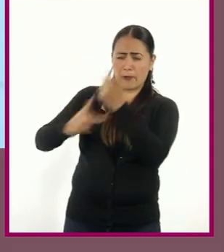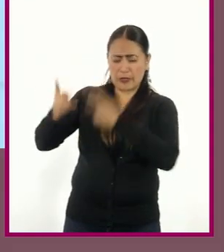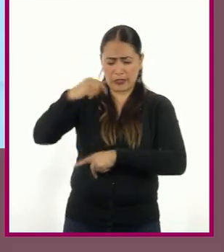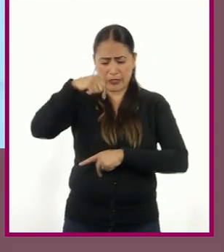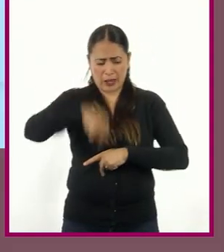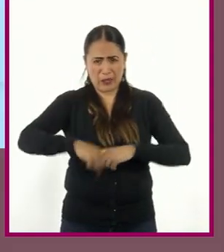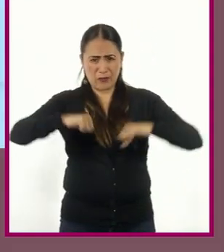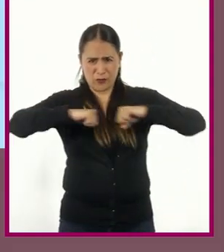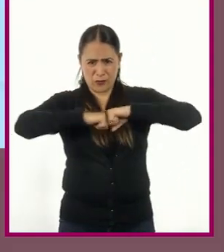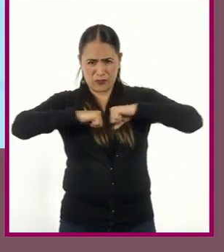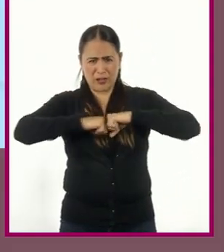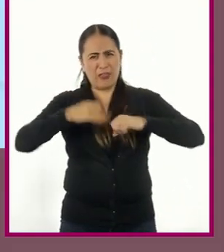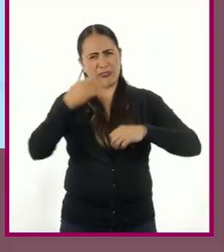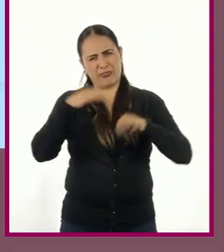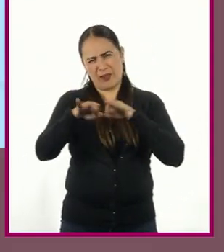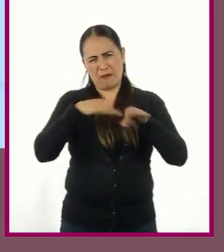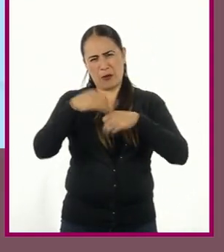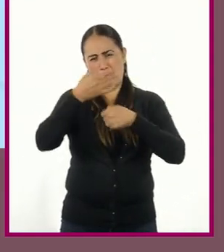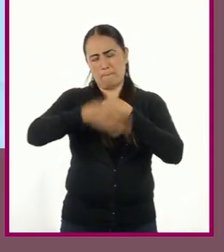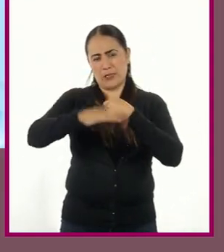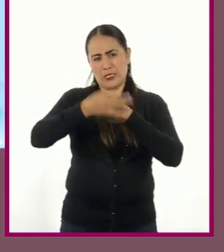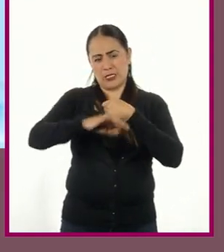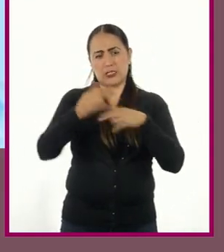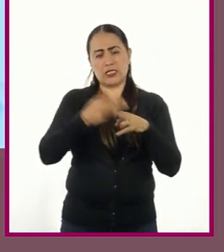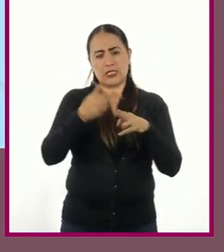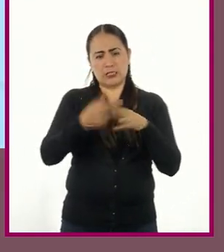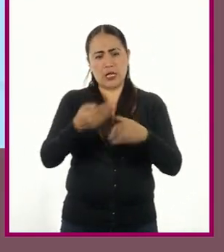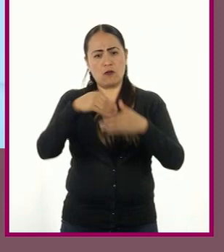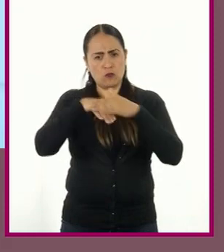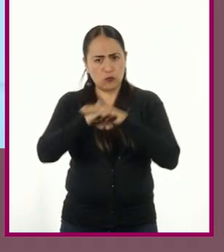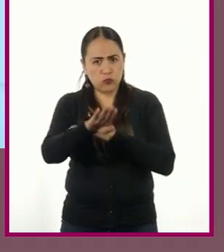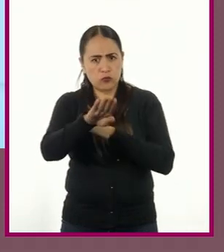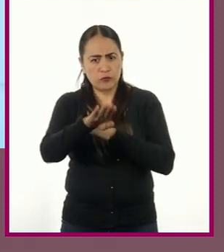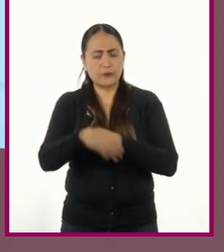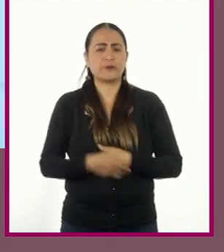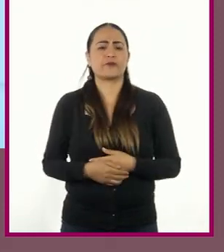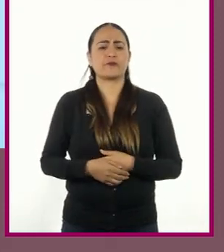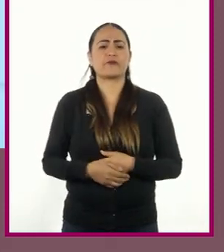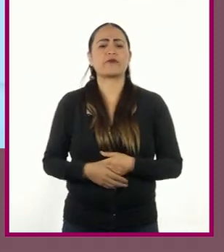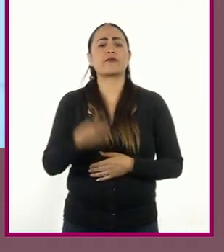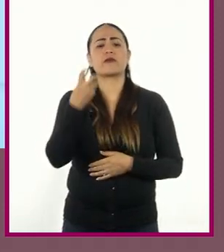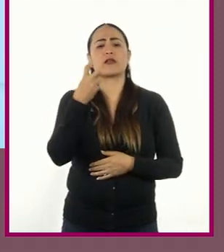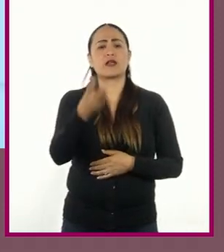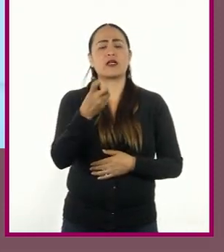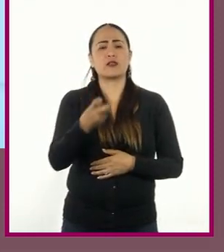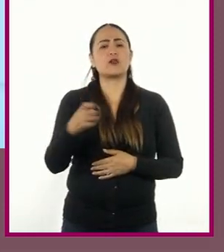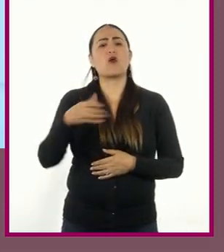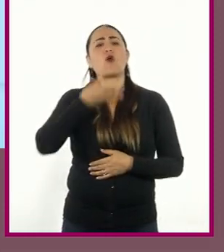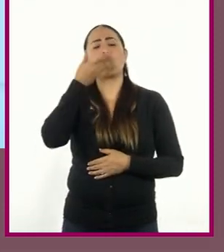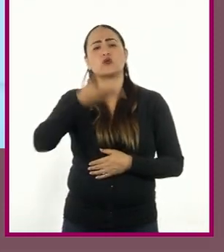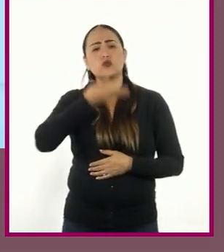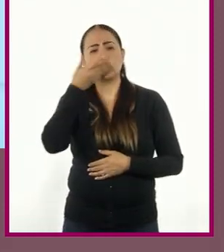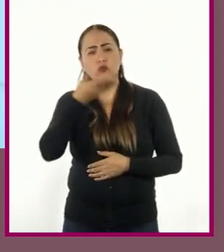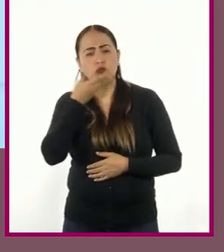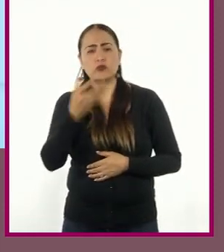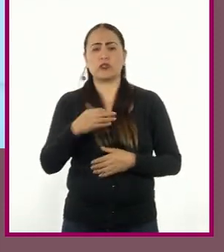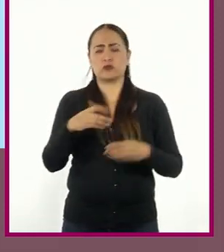tiempo en trabajos temporales mientras logran cruzar la frontera y de este modo contribuyen al intercambio de costumbres y formas de